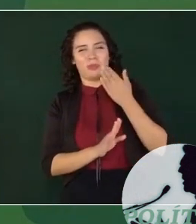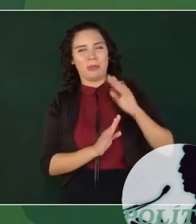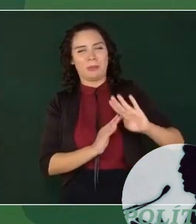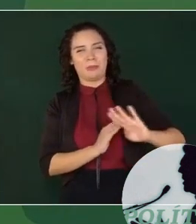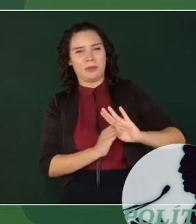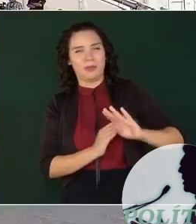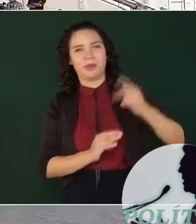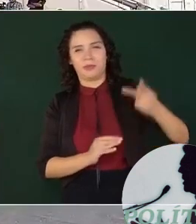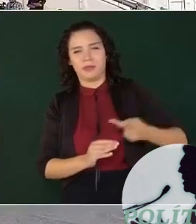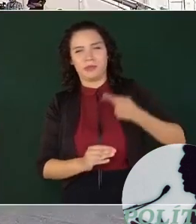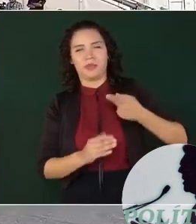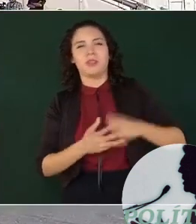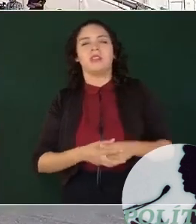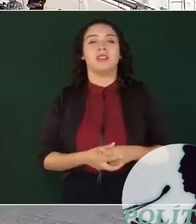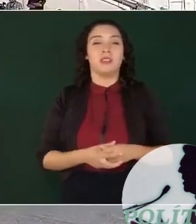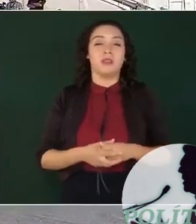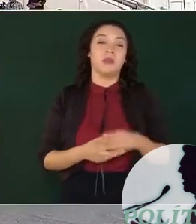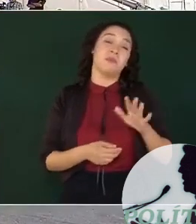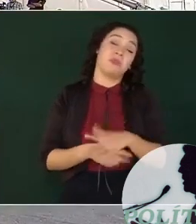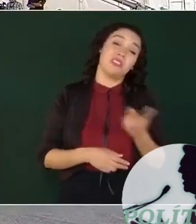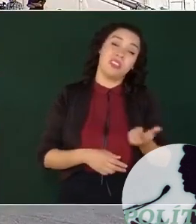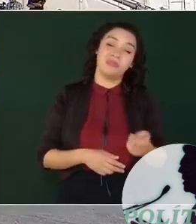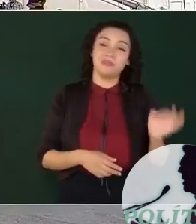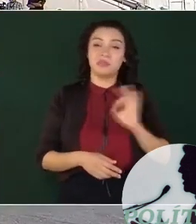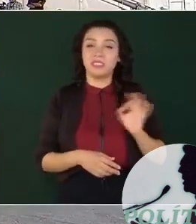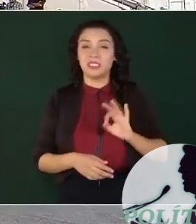porque ella seguramente